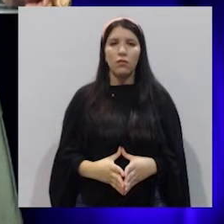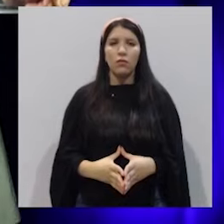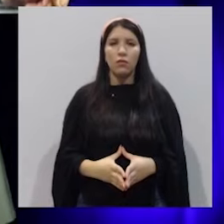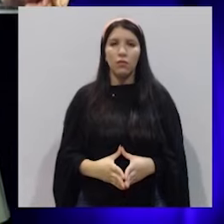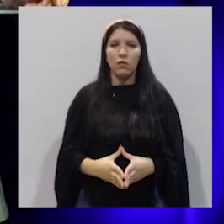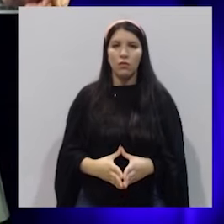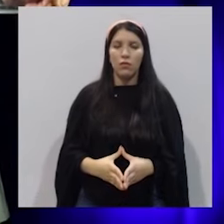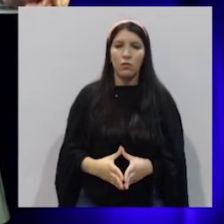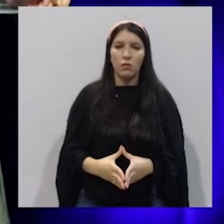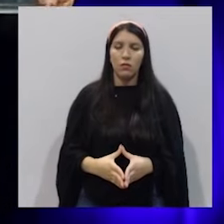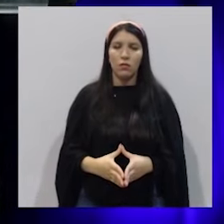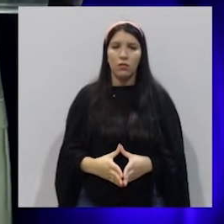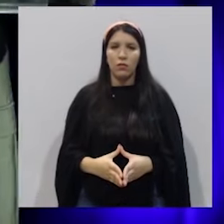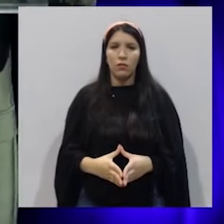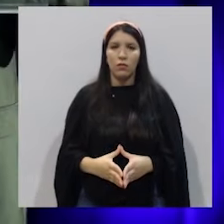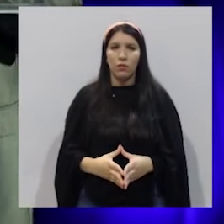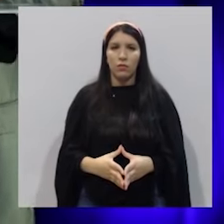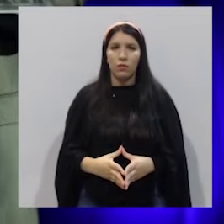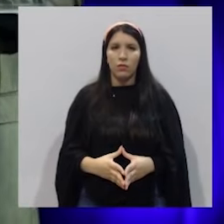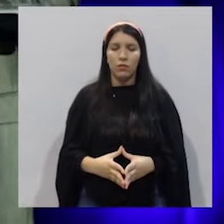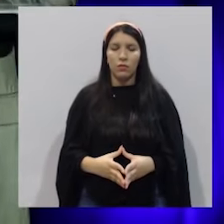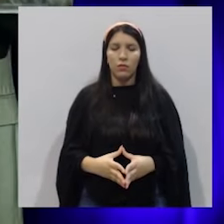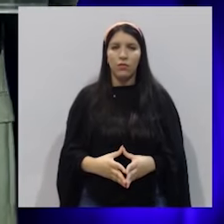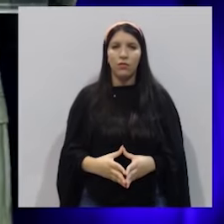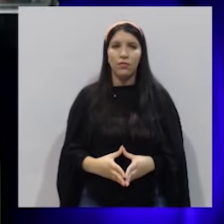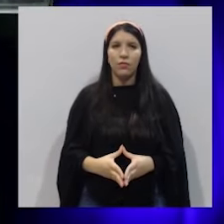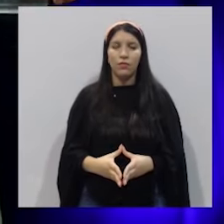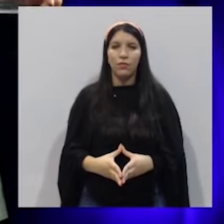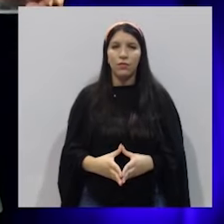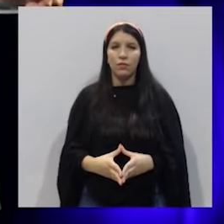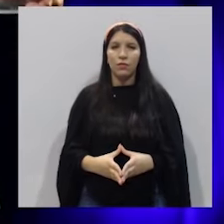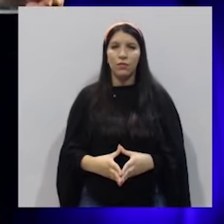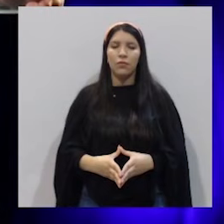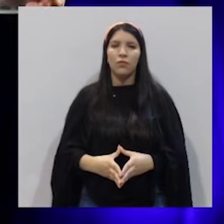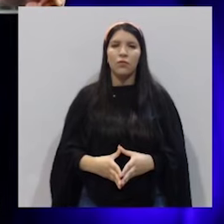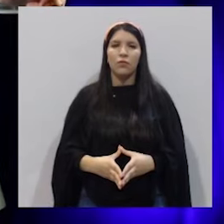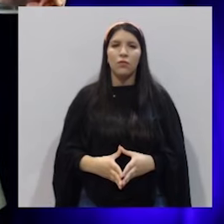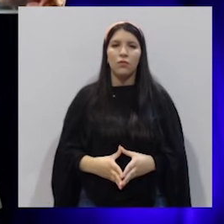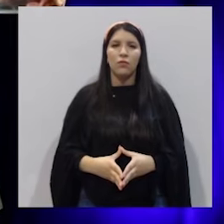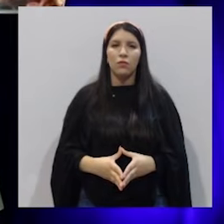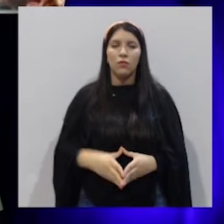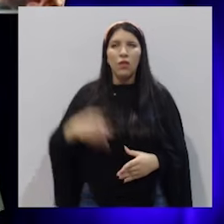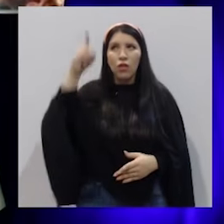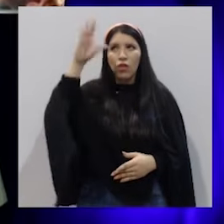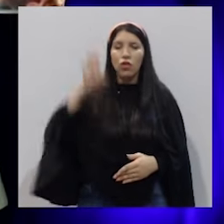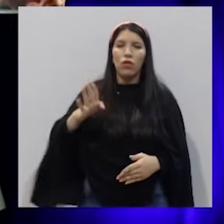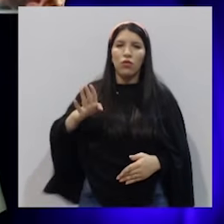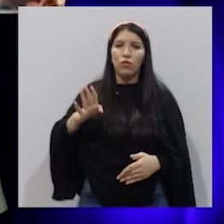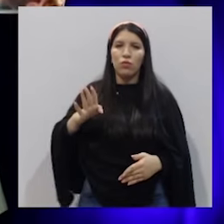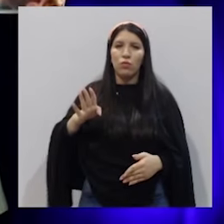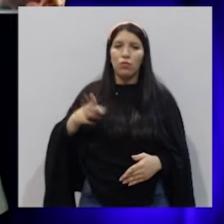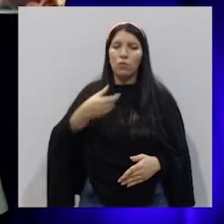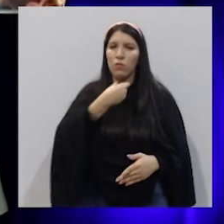agradan y esto va a traer consecuencias a nuestro cuerpo en la salud enfermedades y todo lo